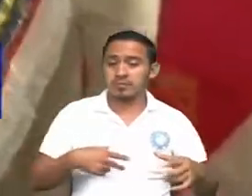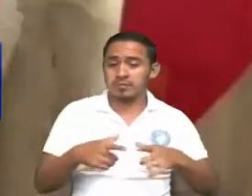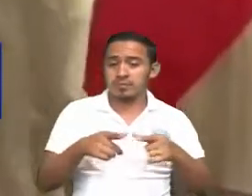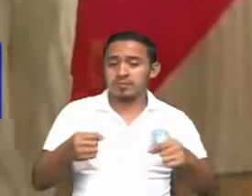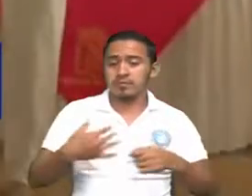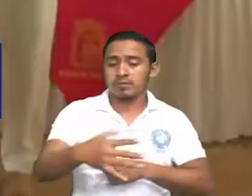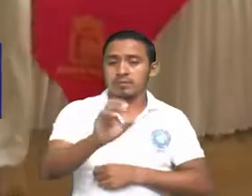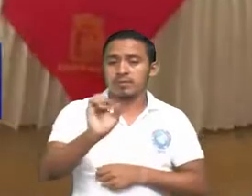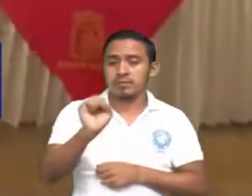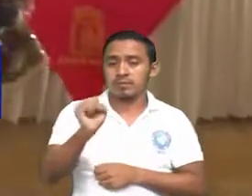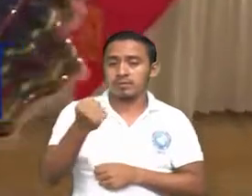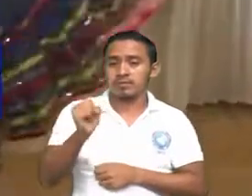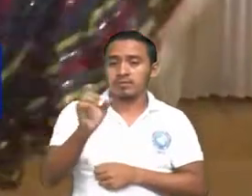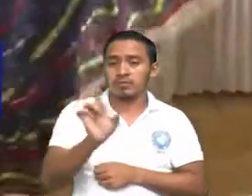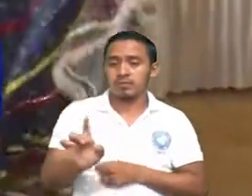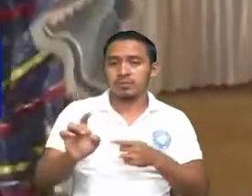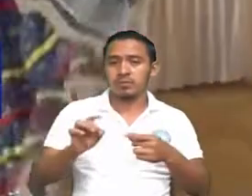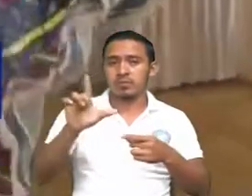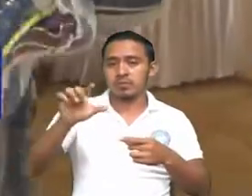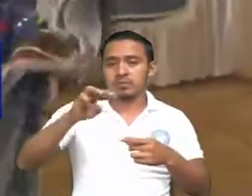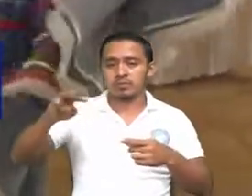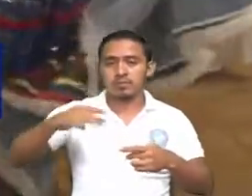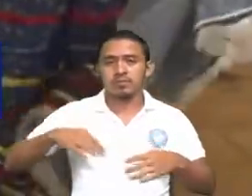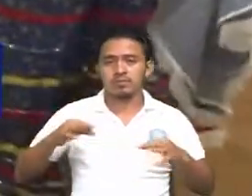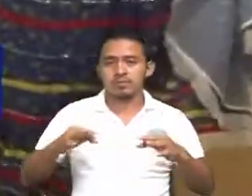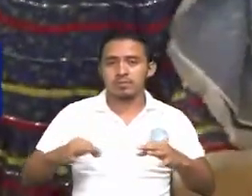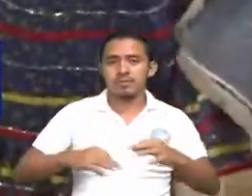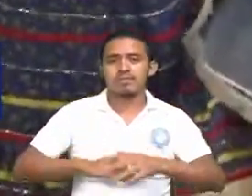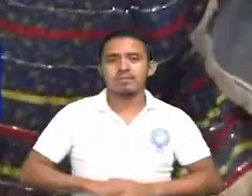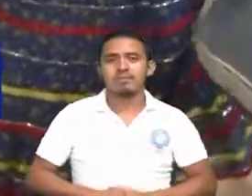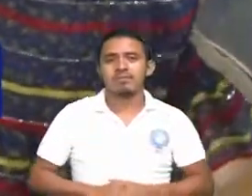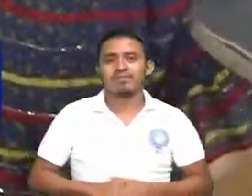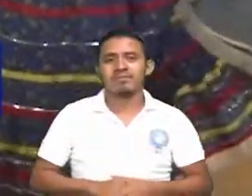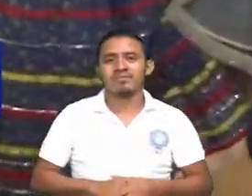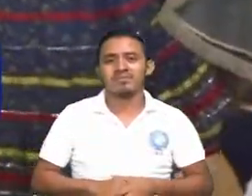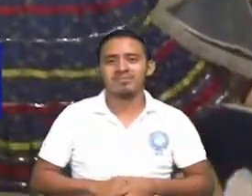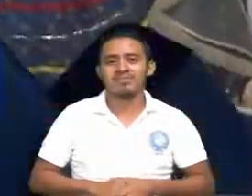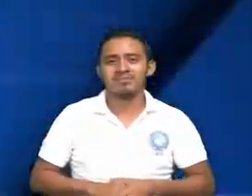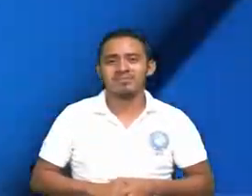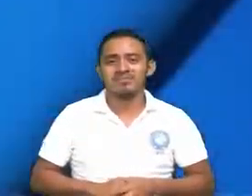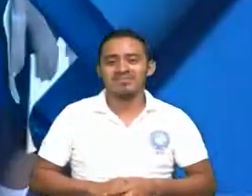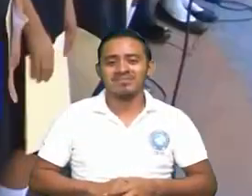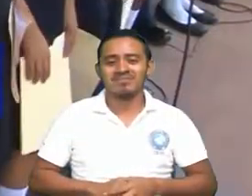este fin de semana largo en conmemoración a las fiestas patrias.